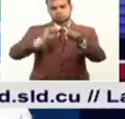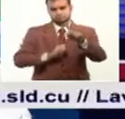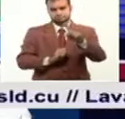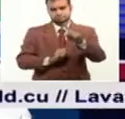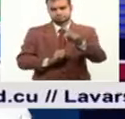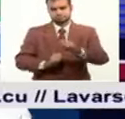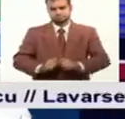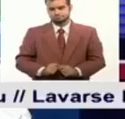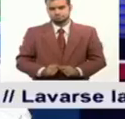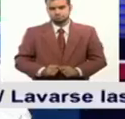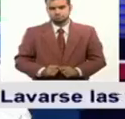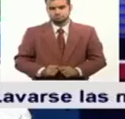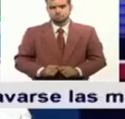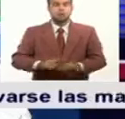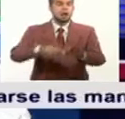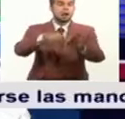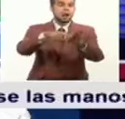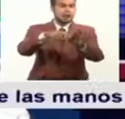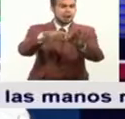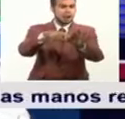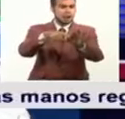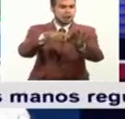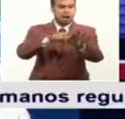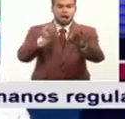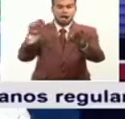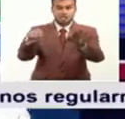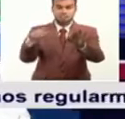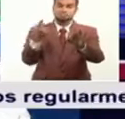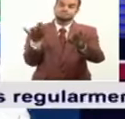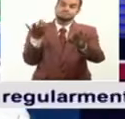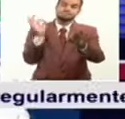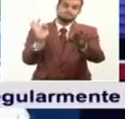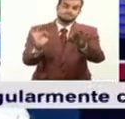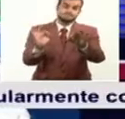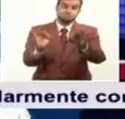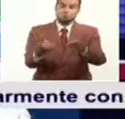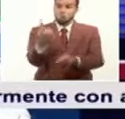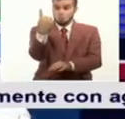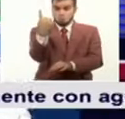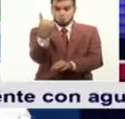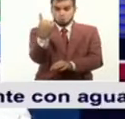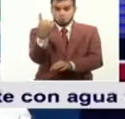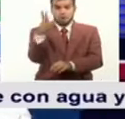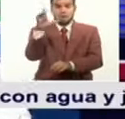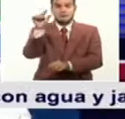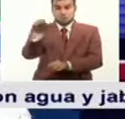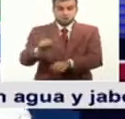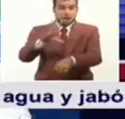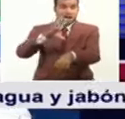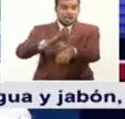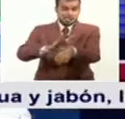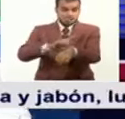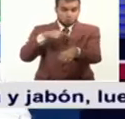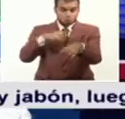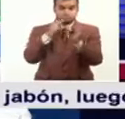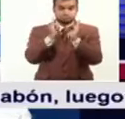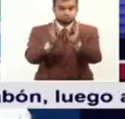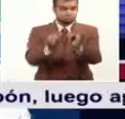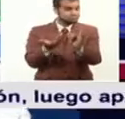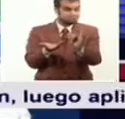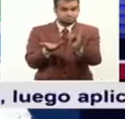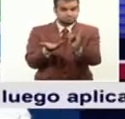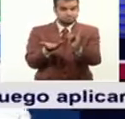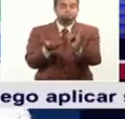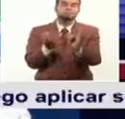el municipio especial Isla de la Juventud, da la casualidad que este caso que informamos en el día de hoy, pues es